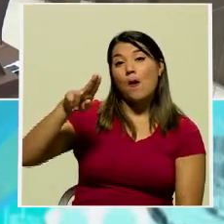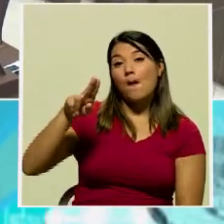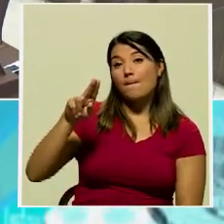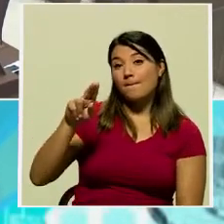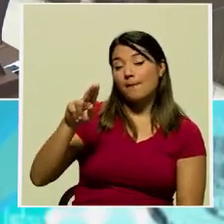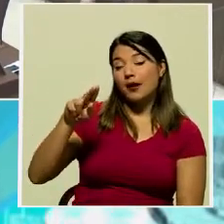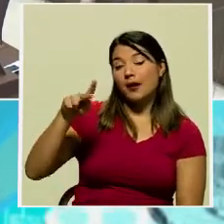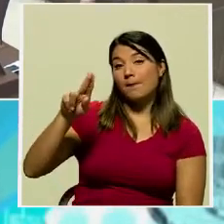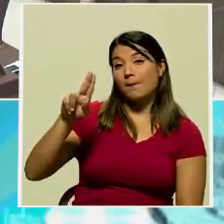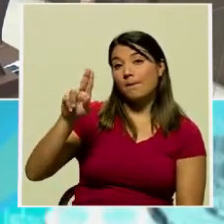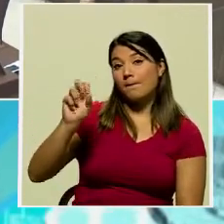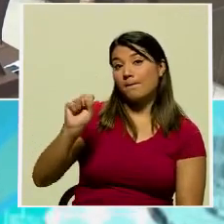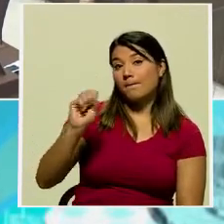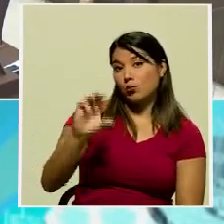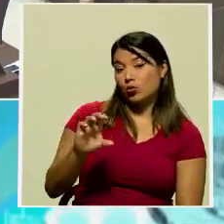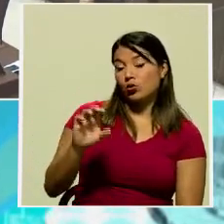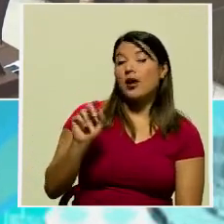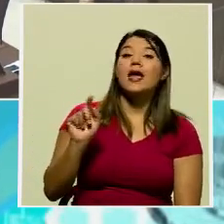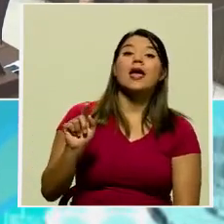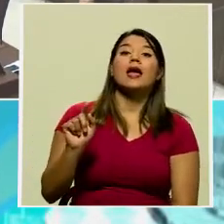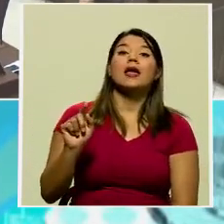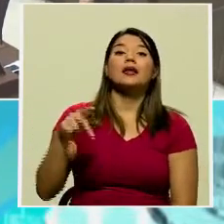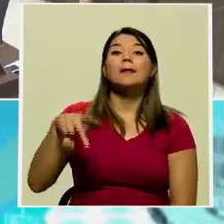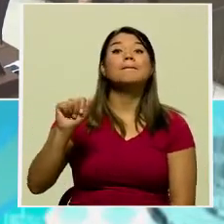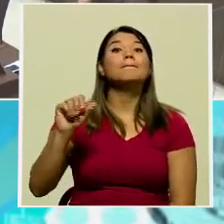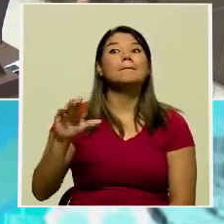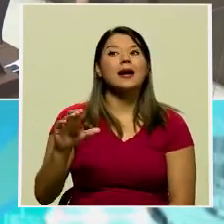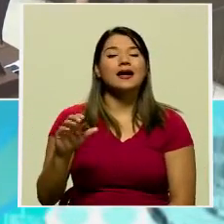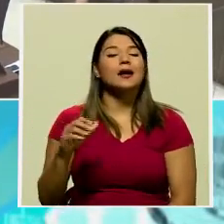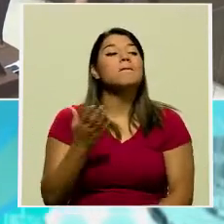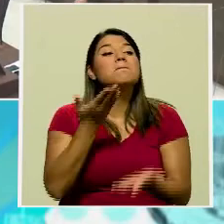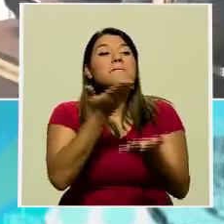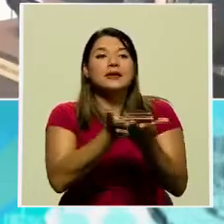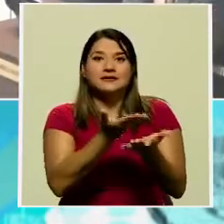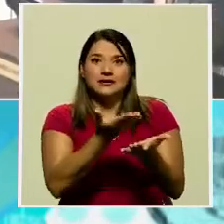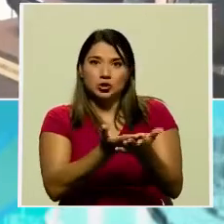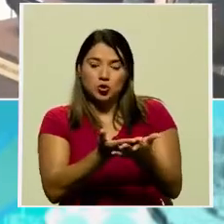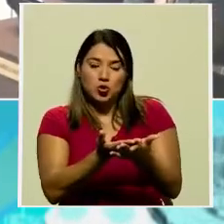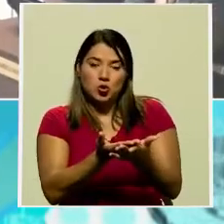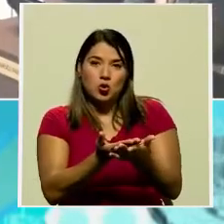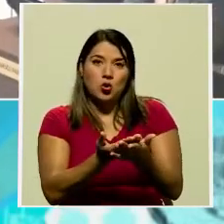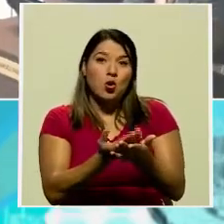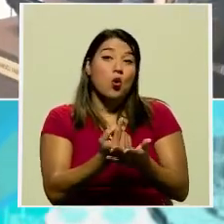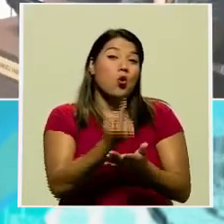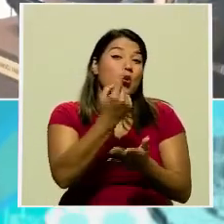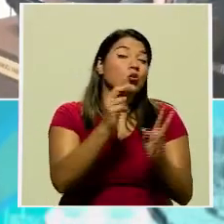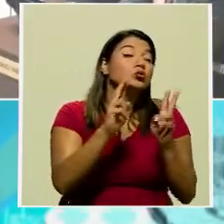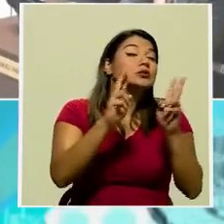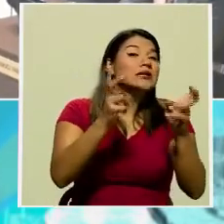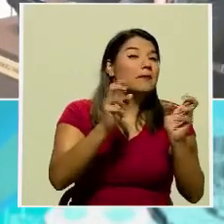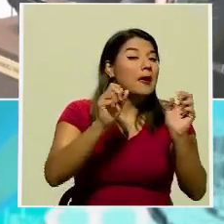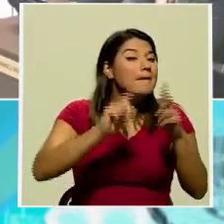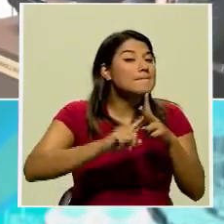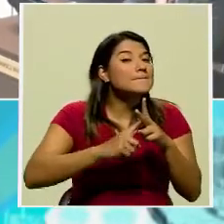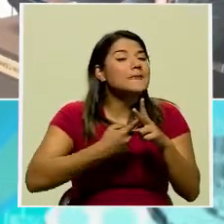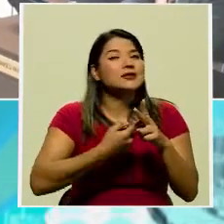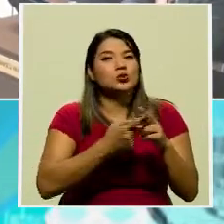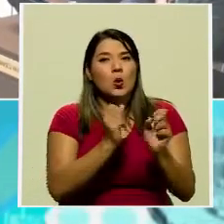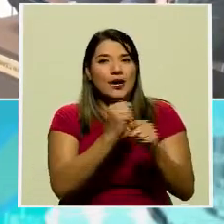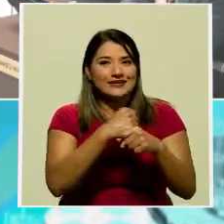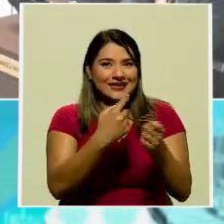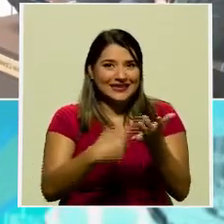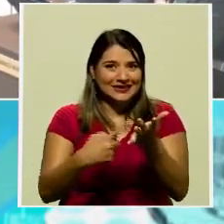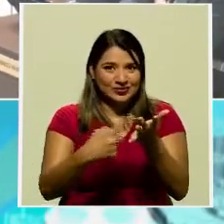llevó una iniciativa que empieza a generar también polémica en lo que es la ley de empleo público, y es sobre